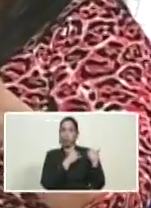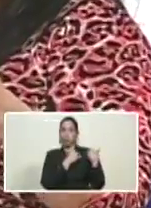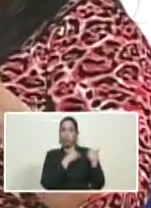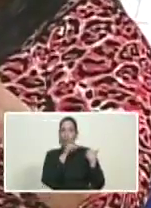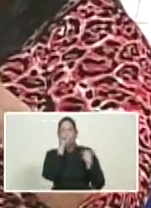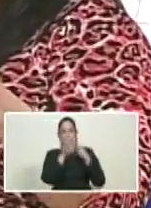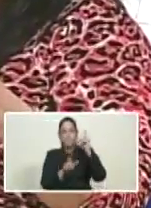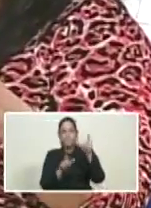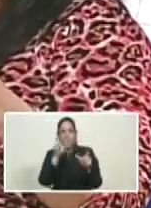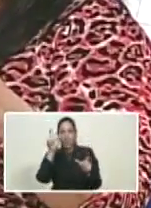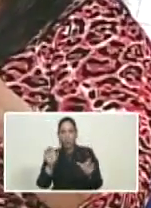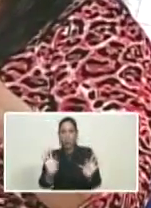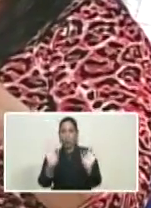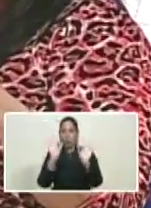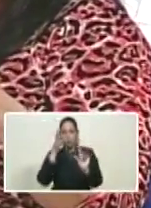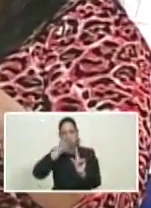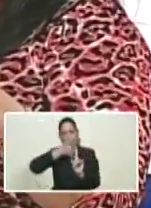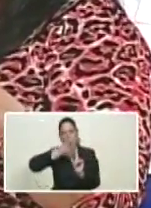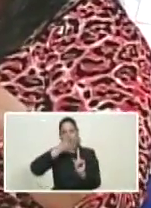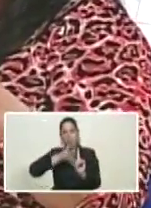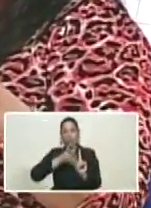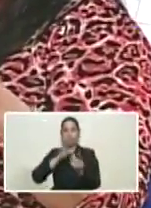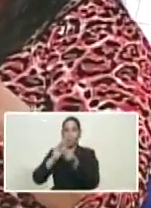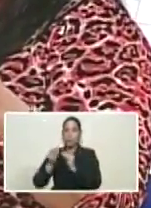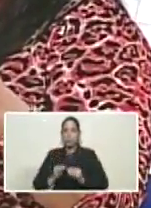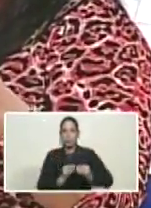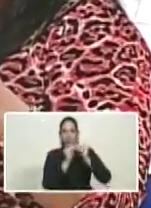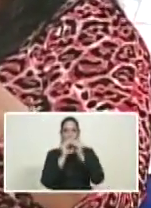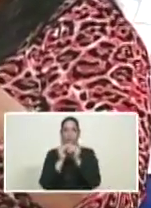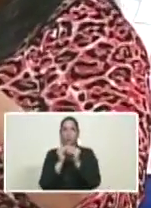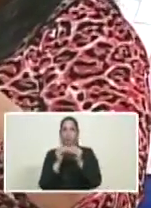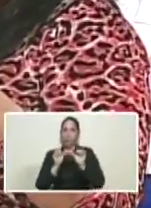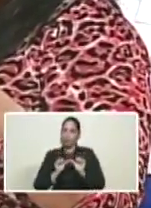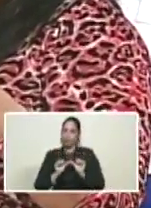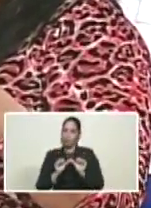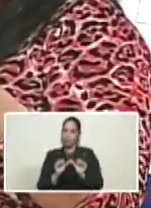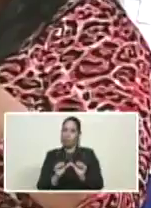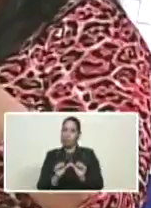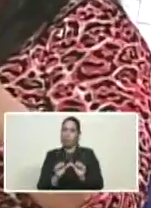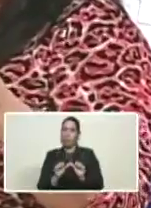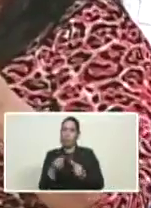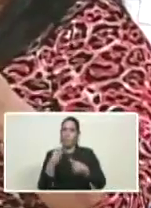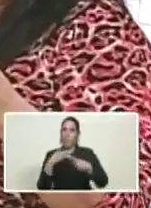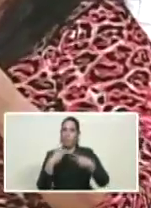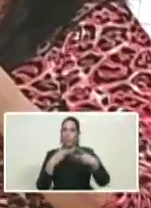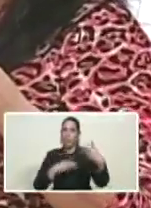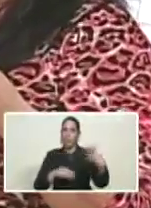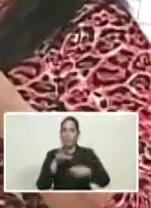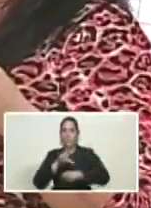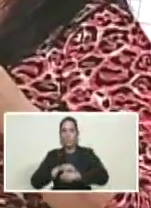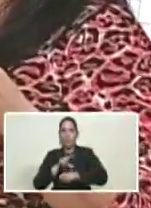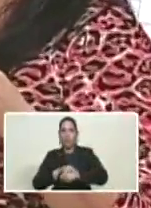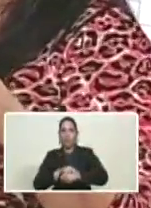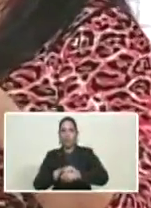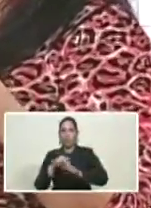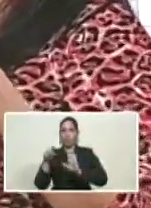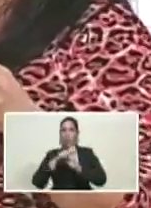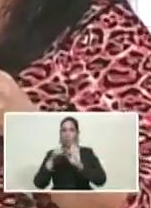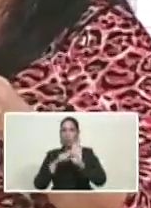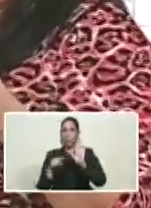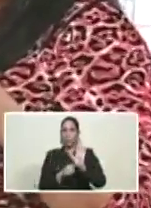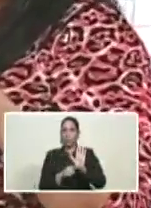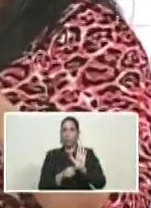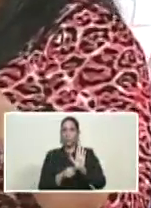personal especializado para la recuperación y mantenimiento de equipos médicos y que esté regido a través